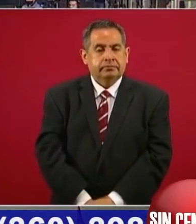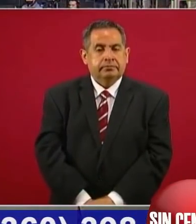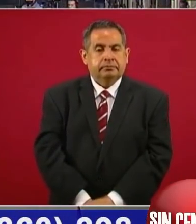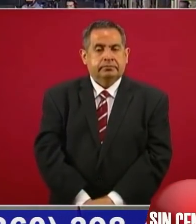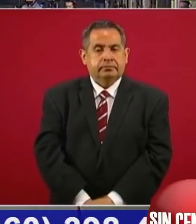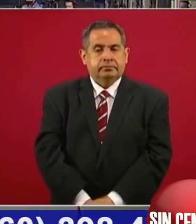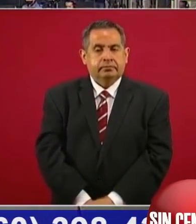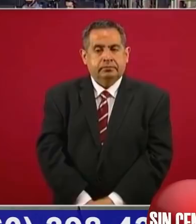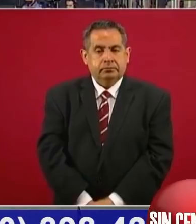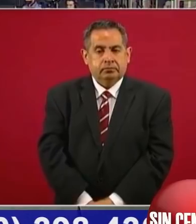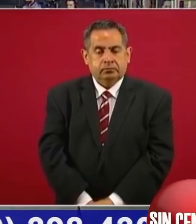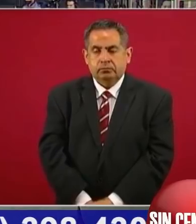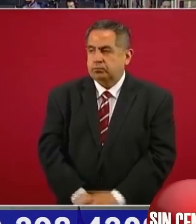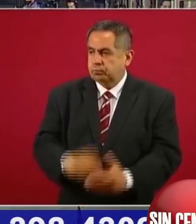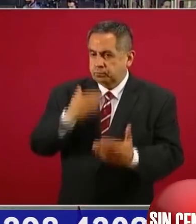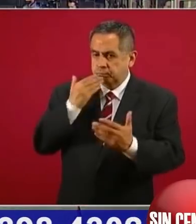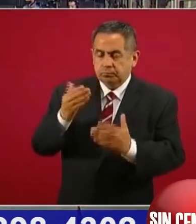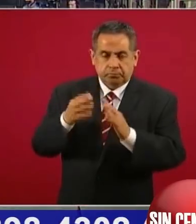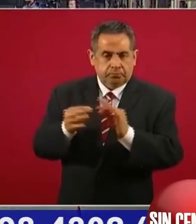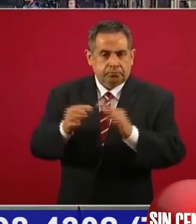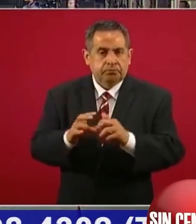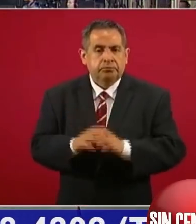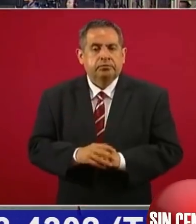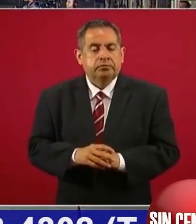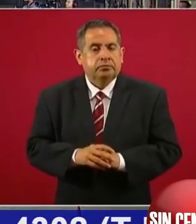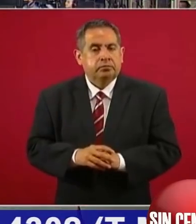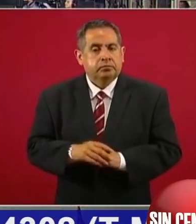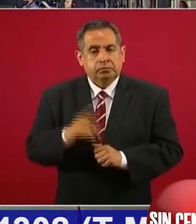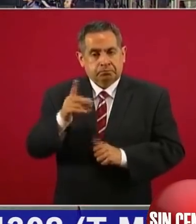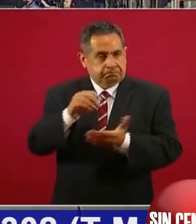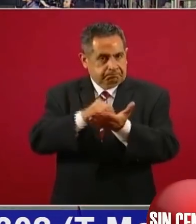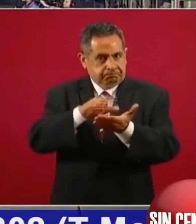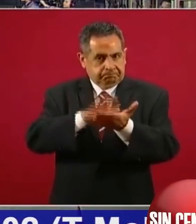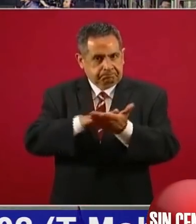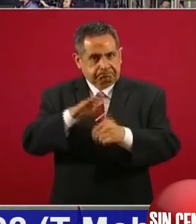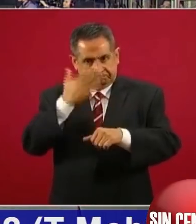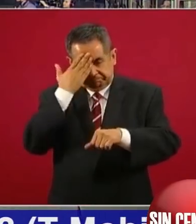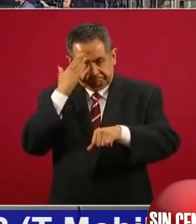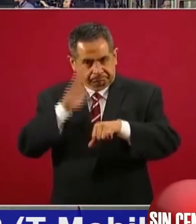Muy bien. Nada más apuntemos